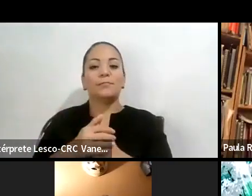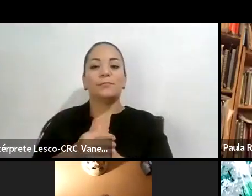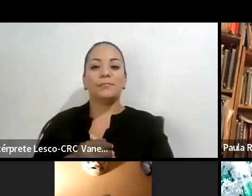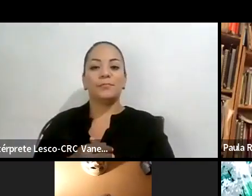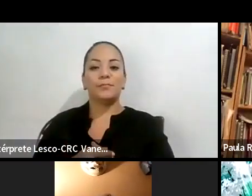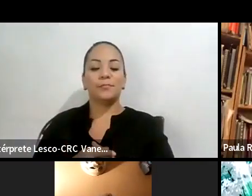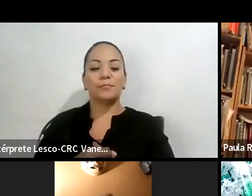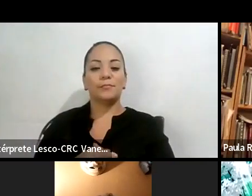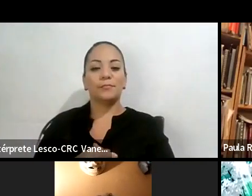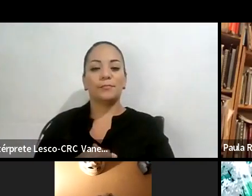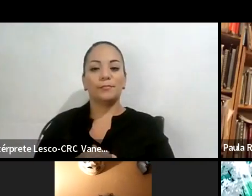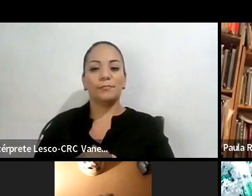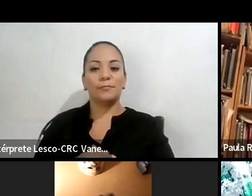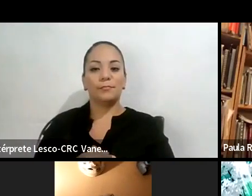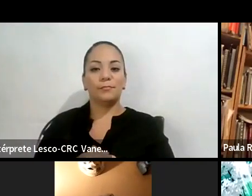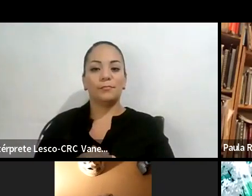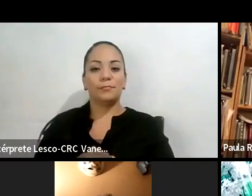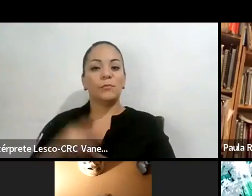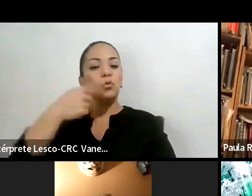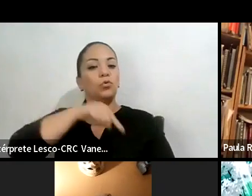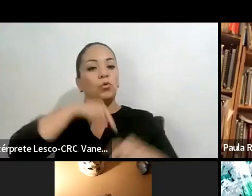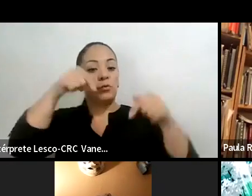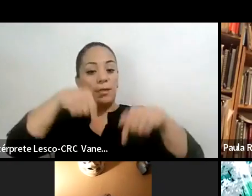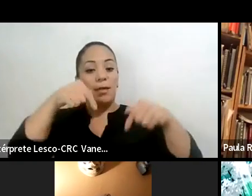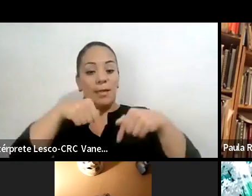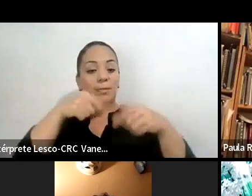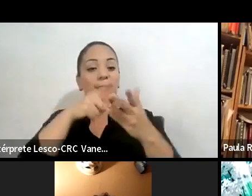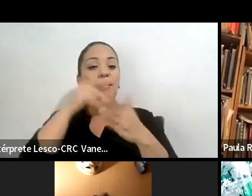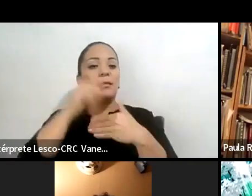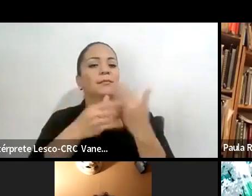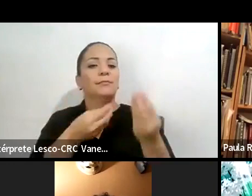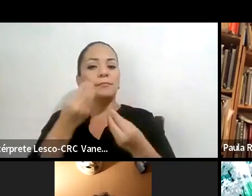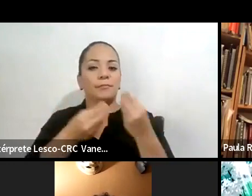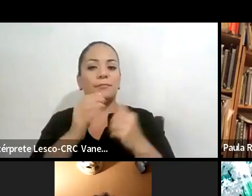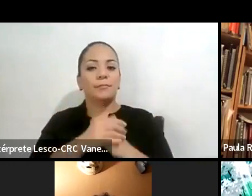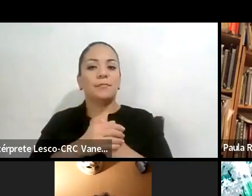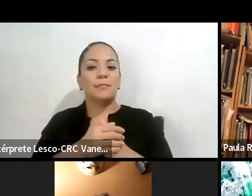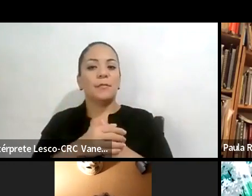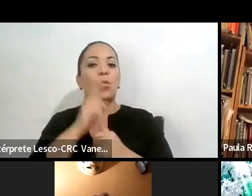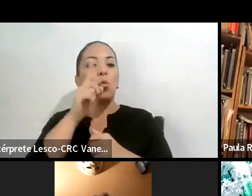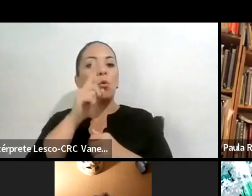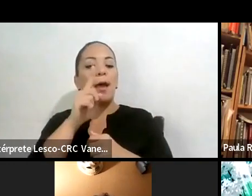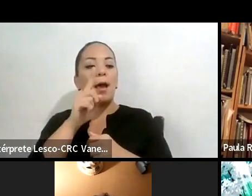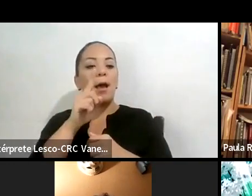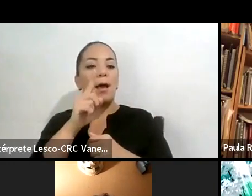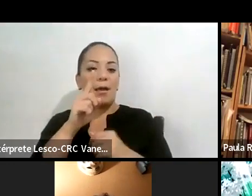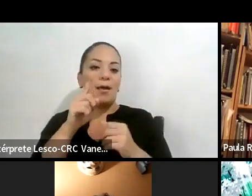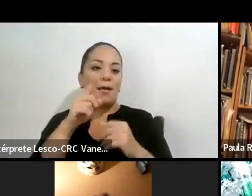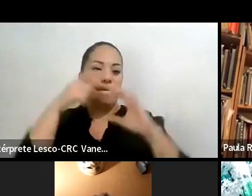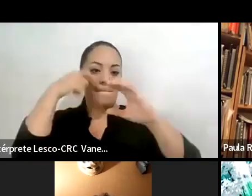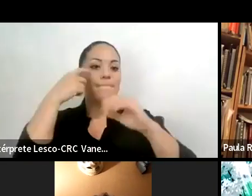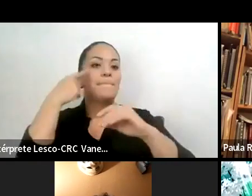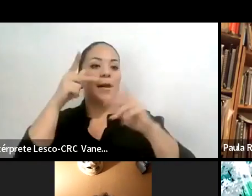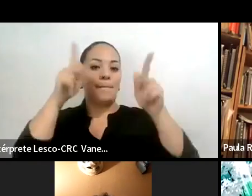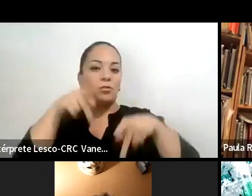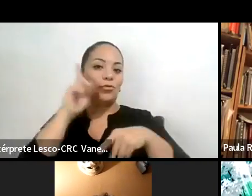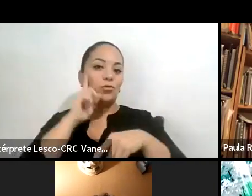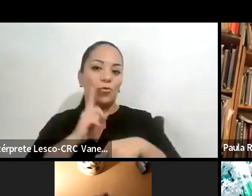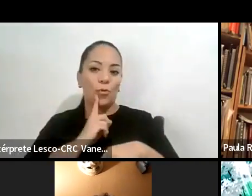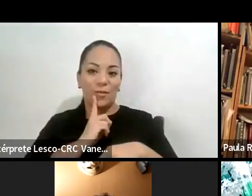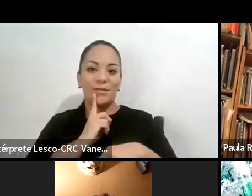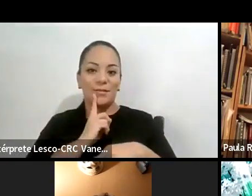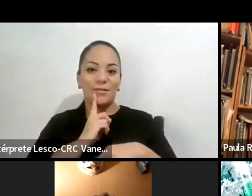caso, apostamos por una versión para personas sordas, que es la